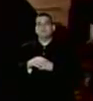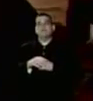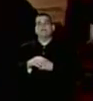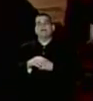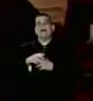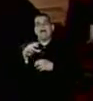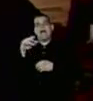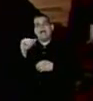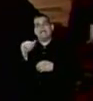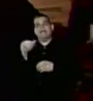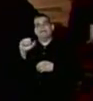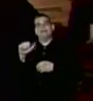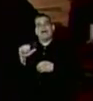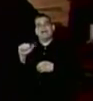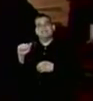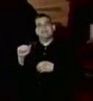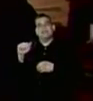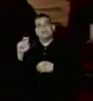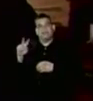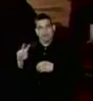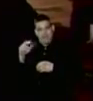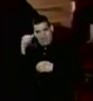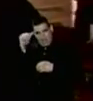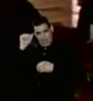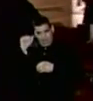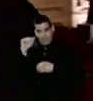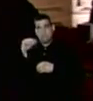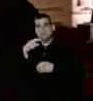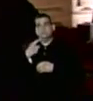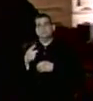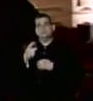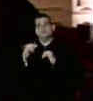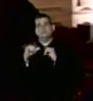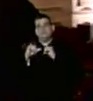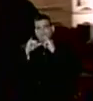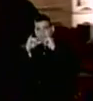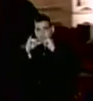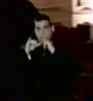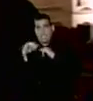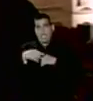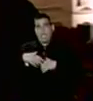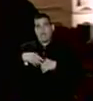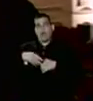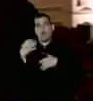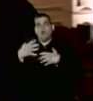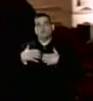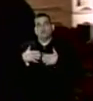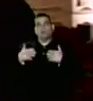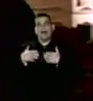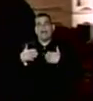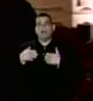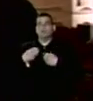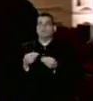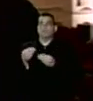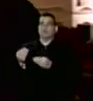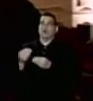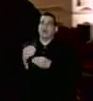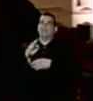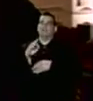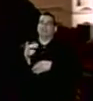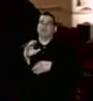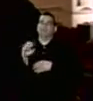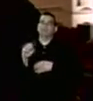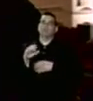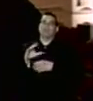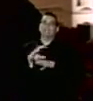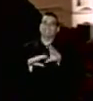hoy el traspaso de los terrenos de la penitenciaría estatal de Río Piedras Antiguo Oso Blanco al Fideicomiso para la Ciencia, Tecnología e Investigación